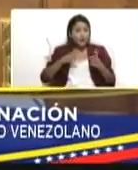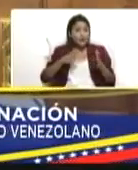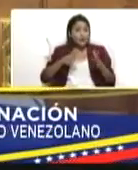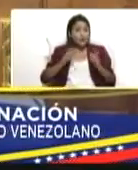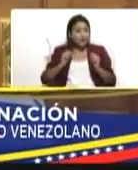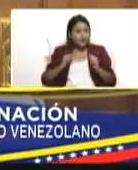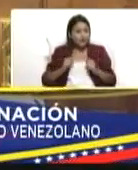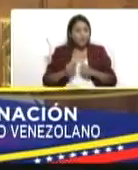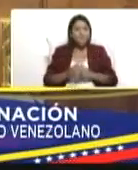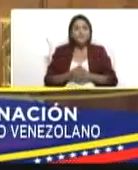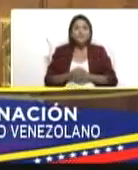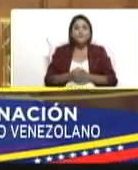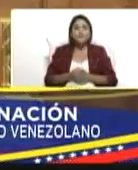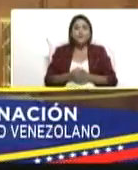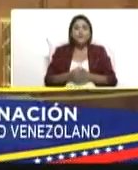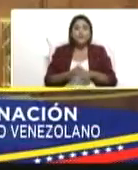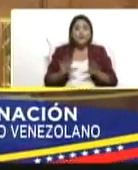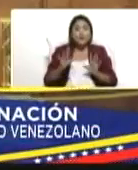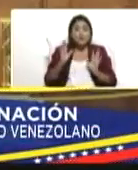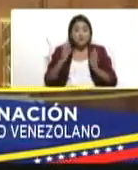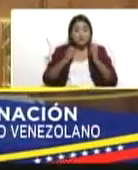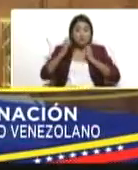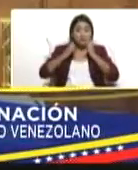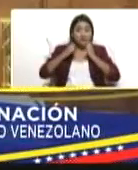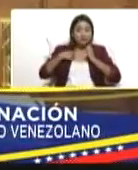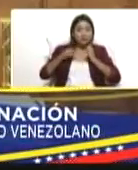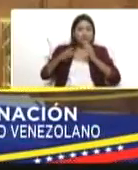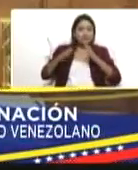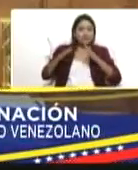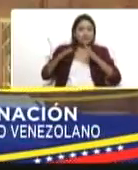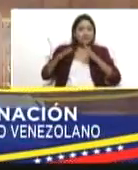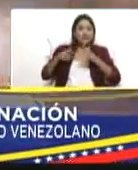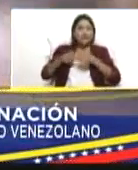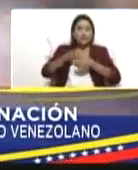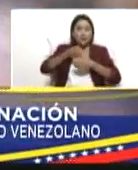nervioso cualquiera en un examen se pone nervioso